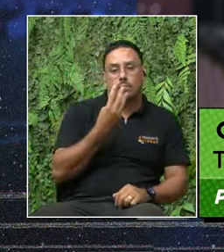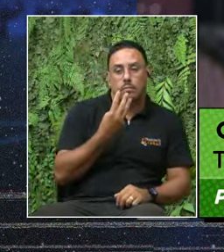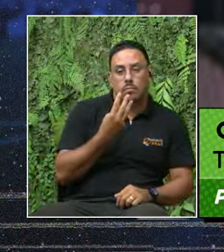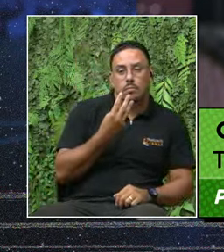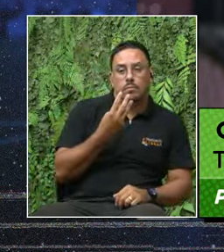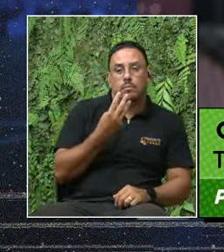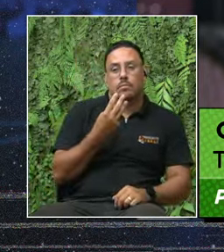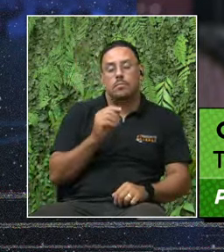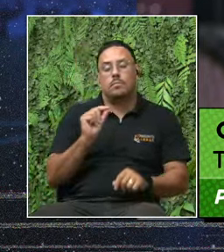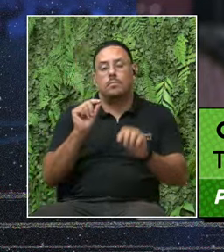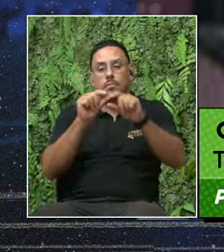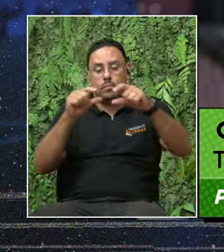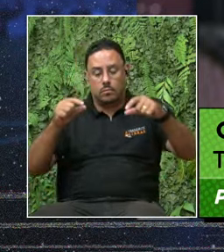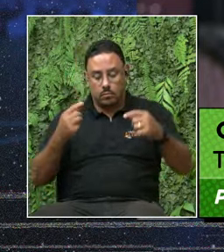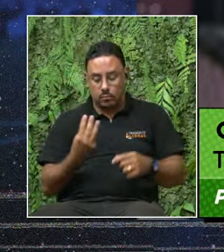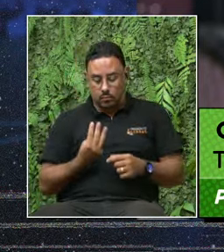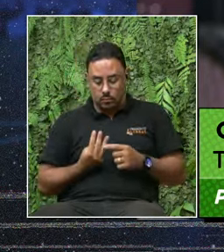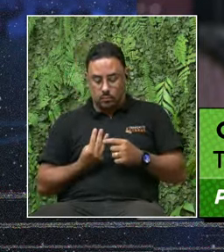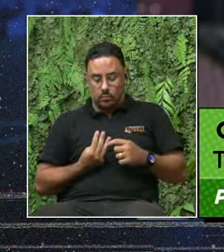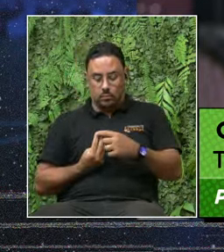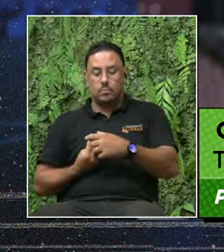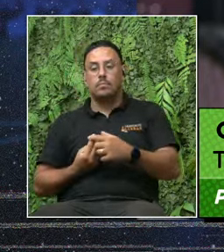estructura era el